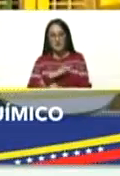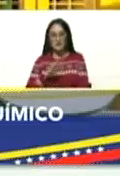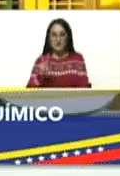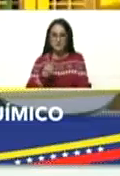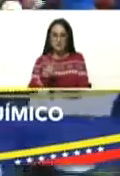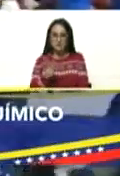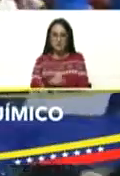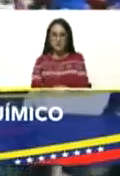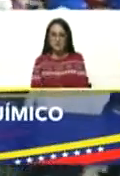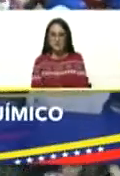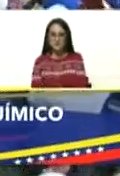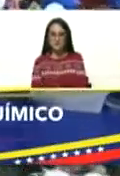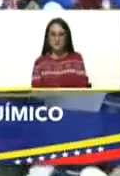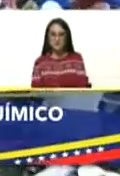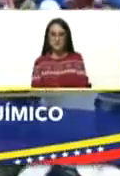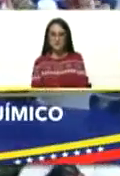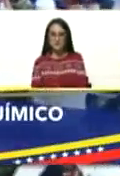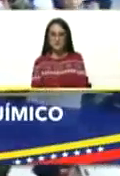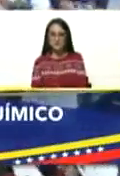Venezuela.